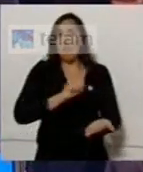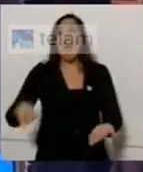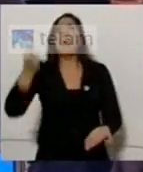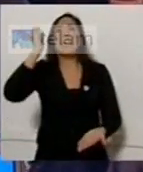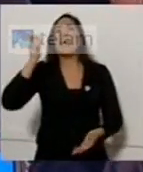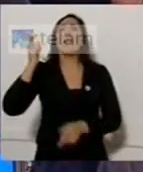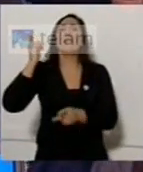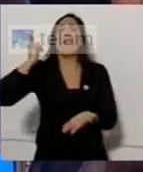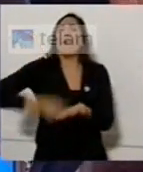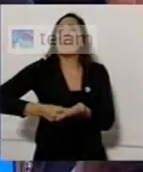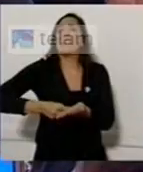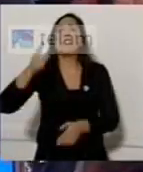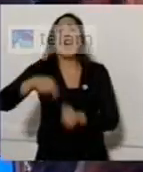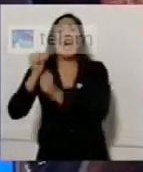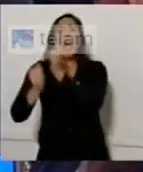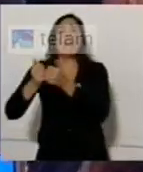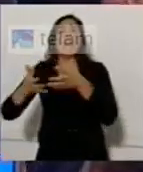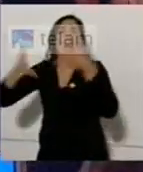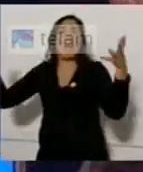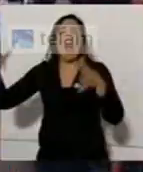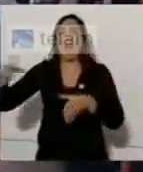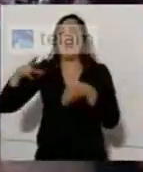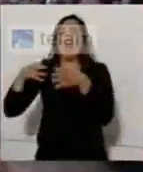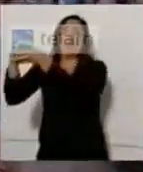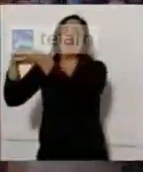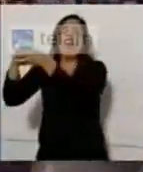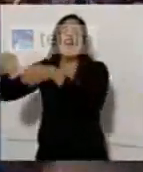los empresarios y los grandes monopolios.